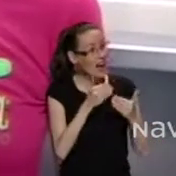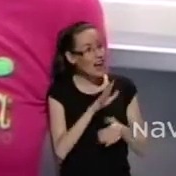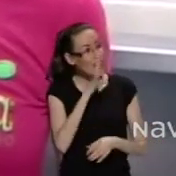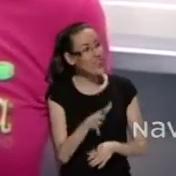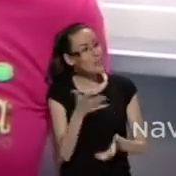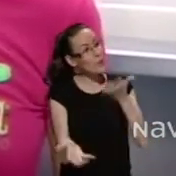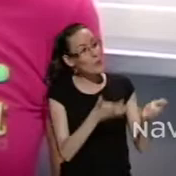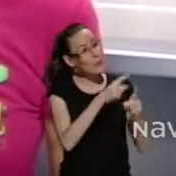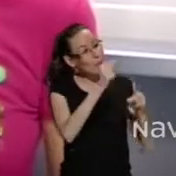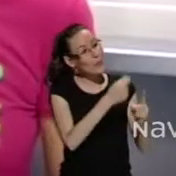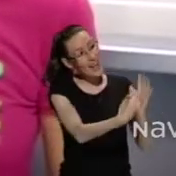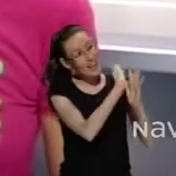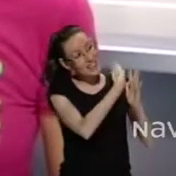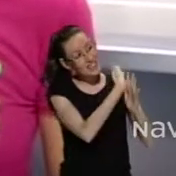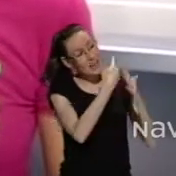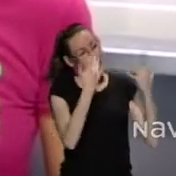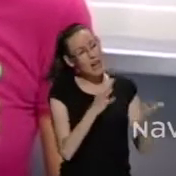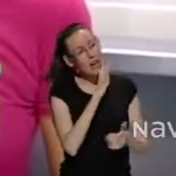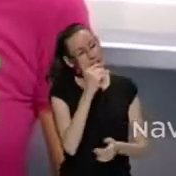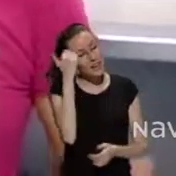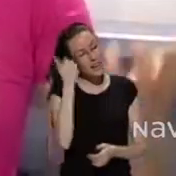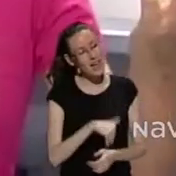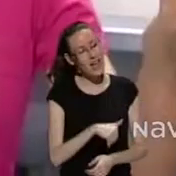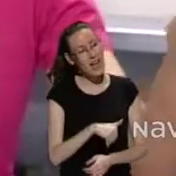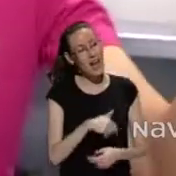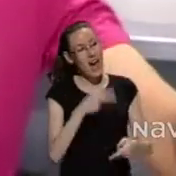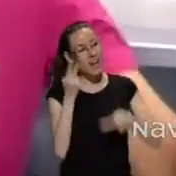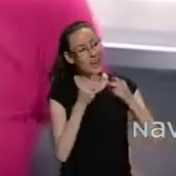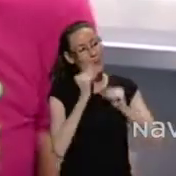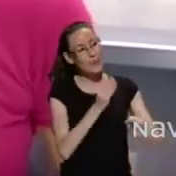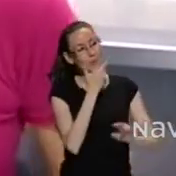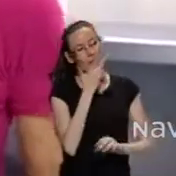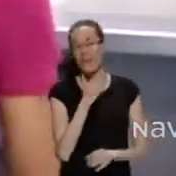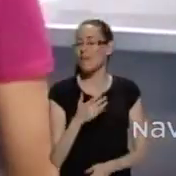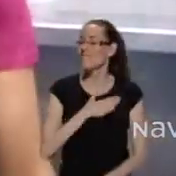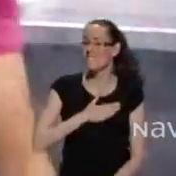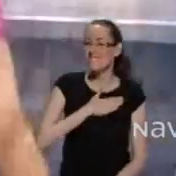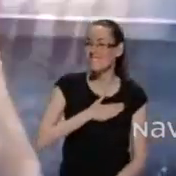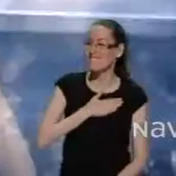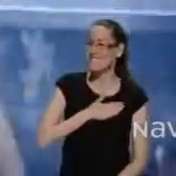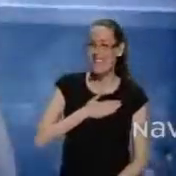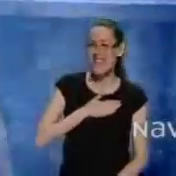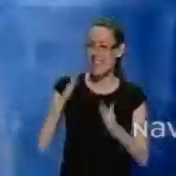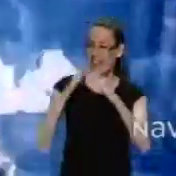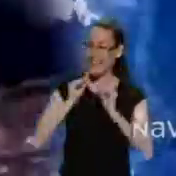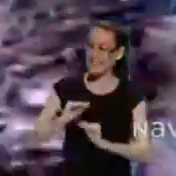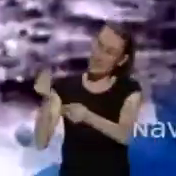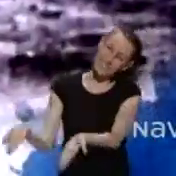macrobiótica y ya sabemos dónde está Barata Café. Oye, un placer y esta es vuestra casa para lo que queráis. ¡Gracias!